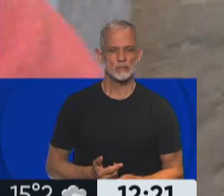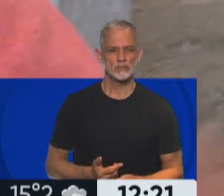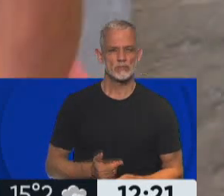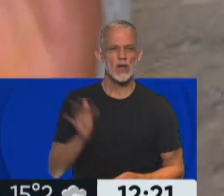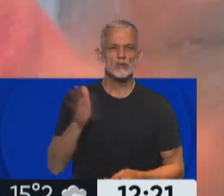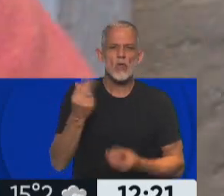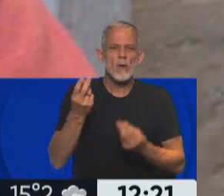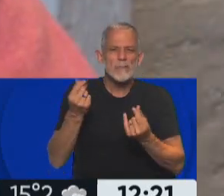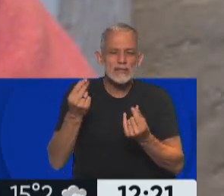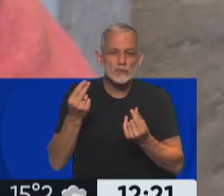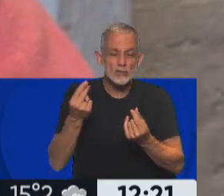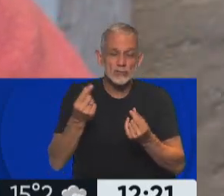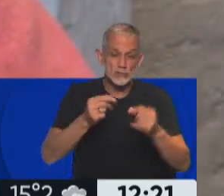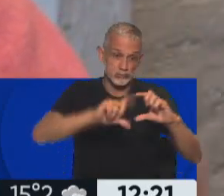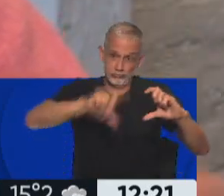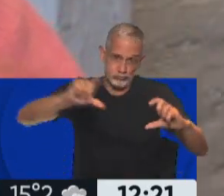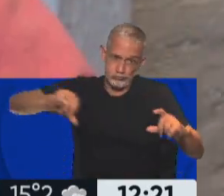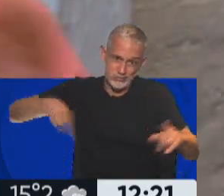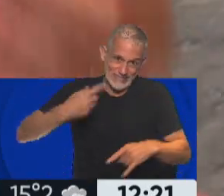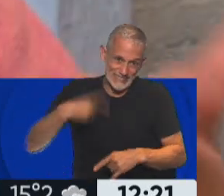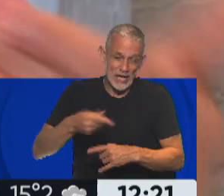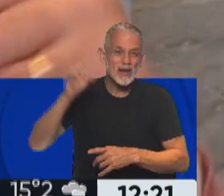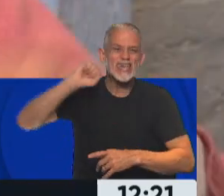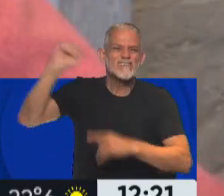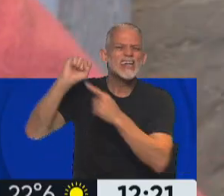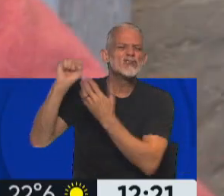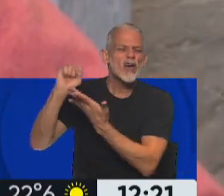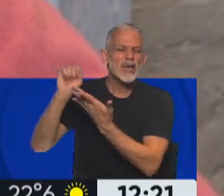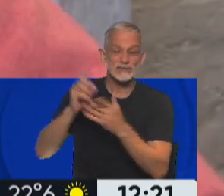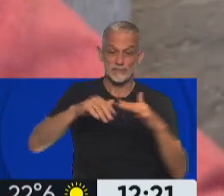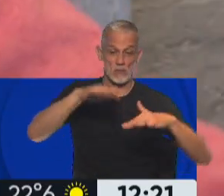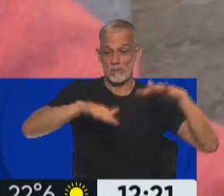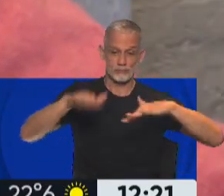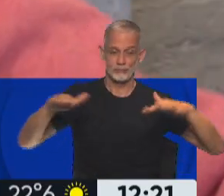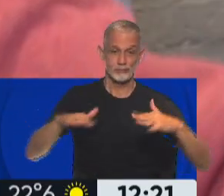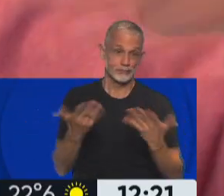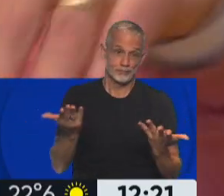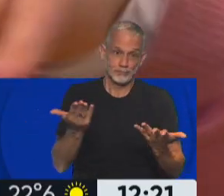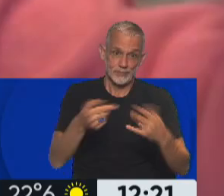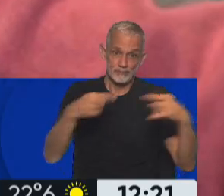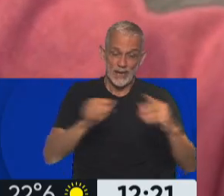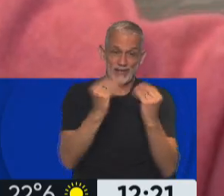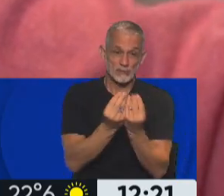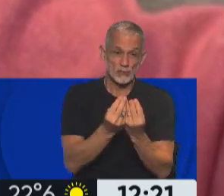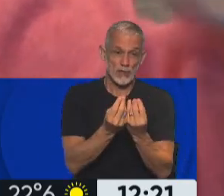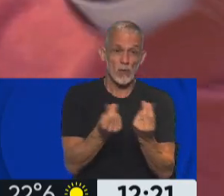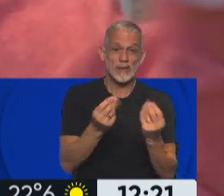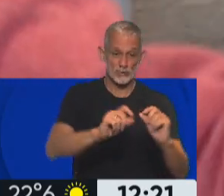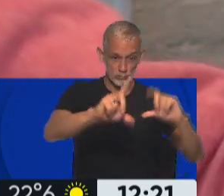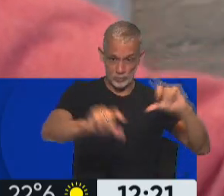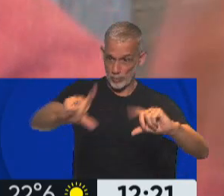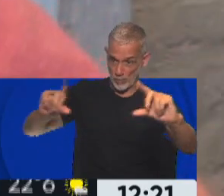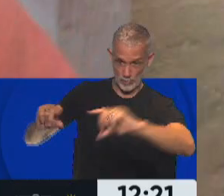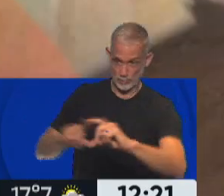todos los precios se están moviendo todo el tiempo. La inflación es el movimiento de es el resultado del movimiento de todos los precios,